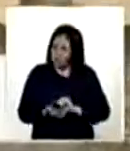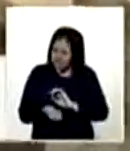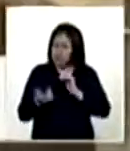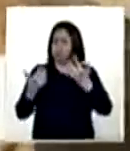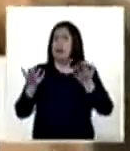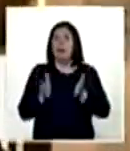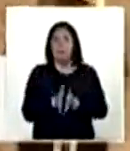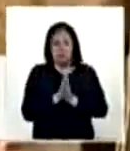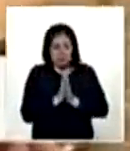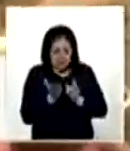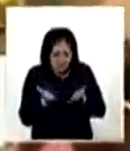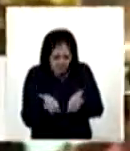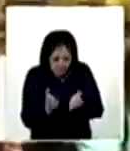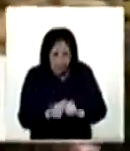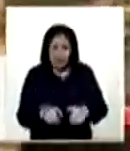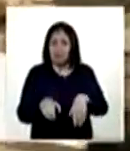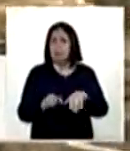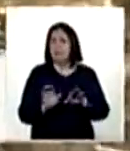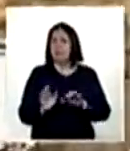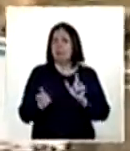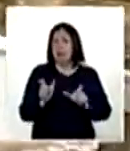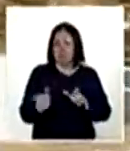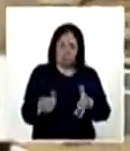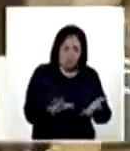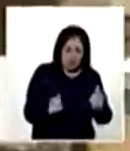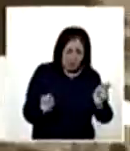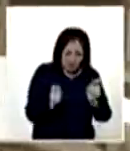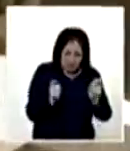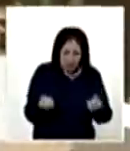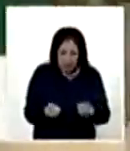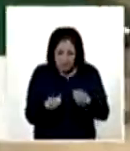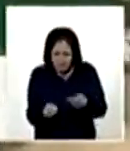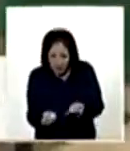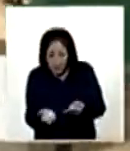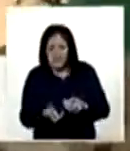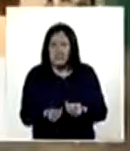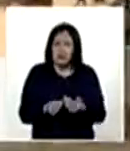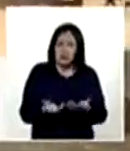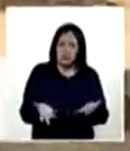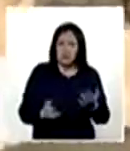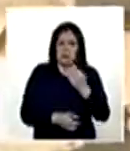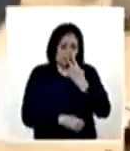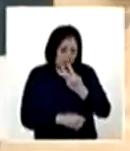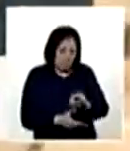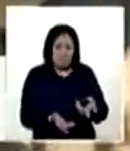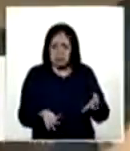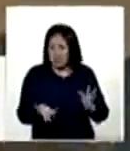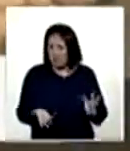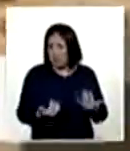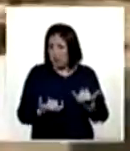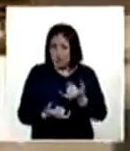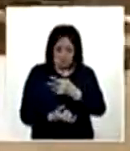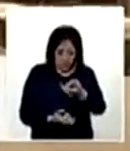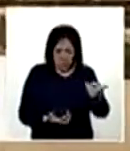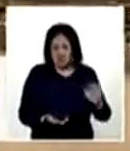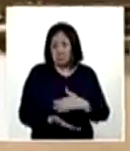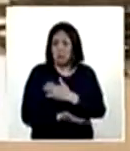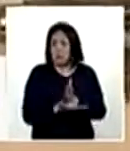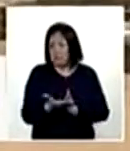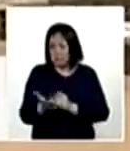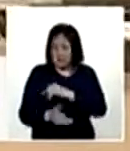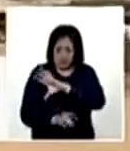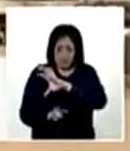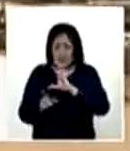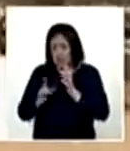pedirle a los muertitos, celebrar con ellos, darle cosas, dejarle comida, como estamos viendo, claro. Es realmente parte de nuestra tradición, por eso también